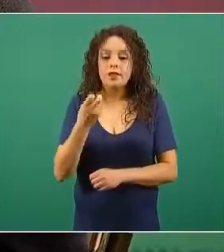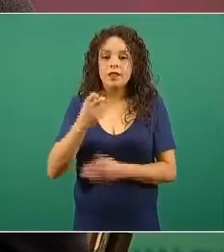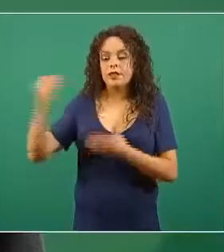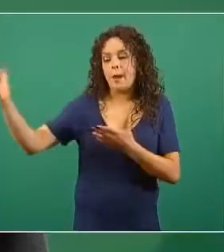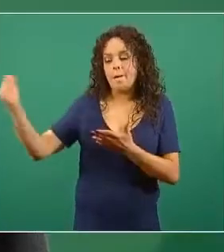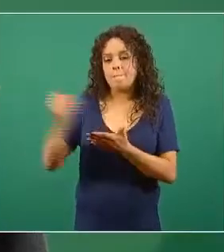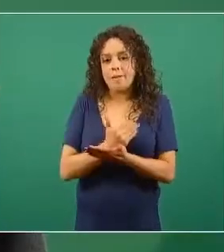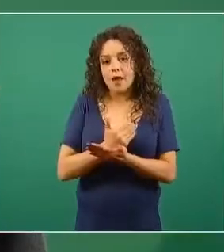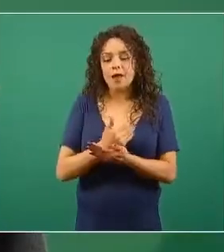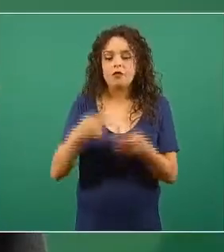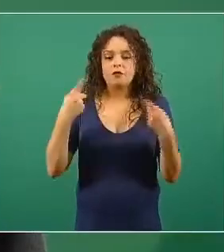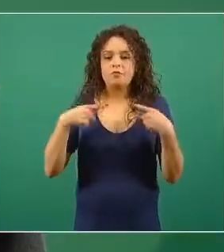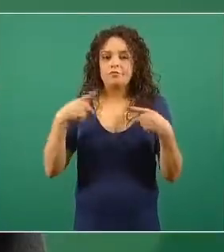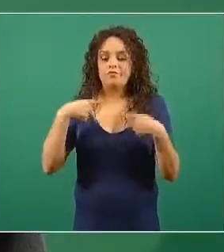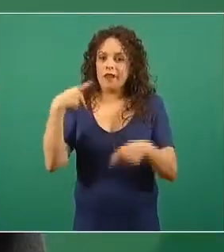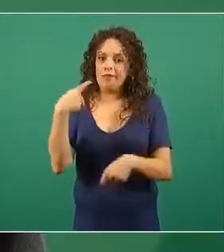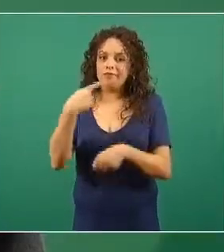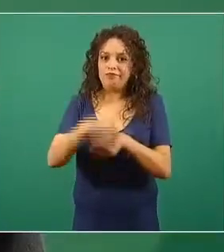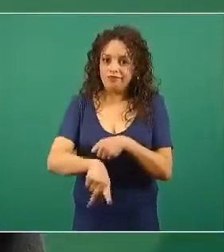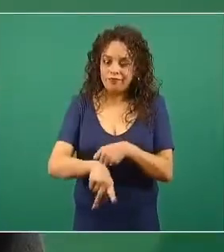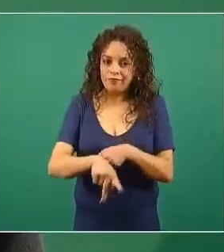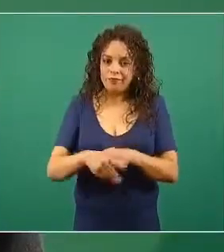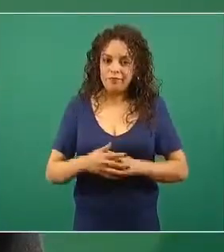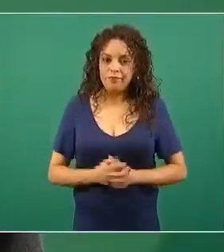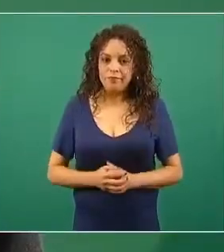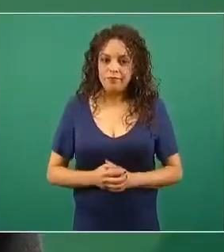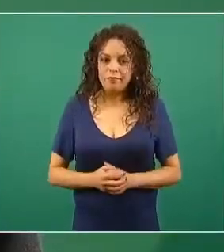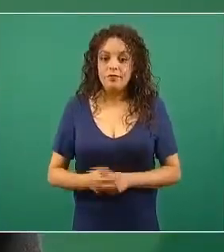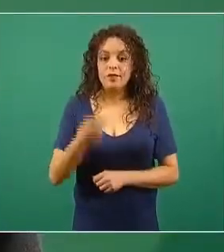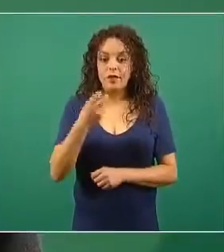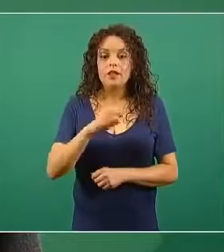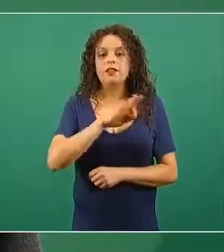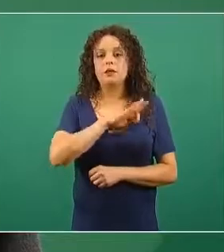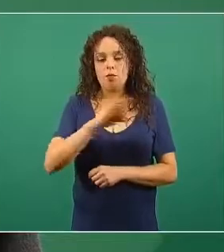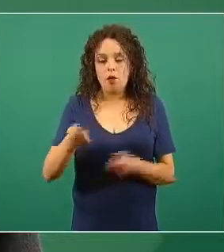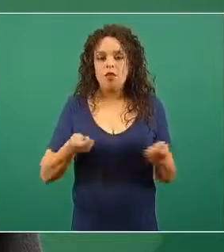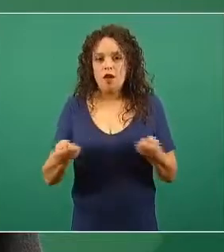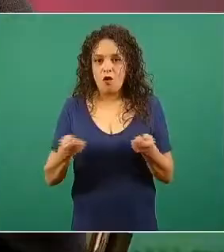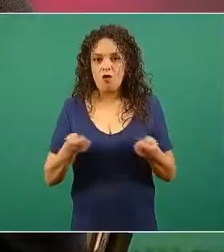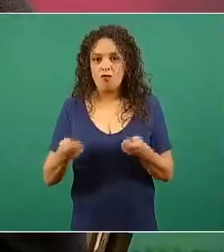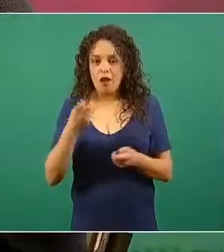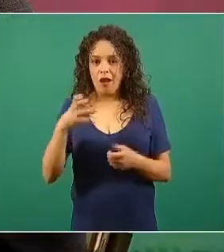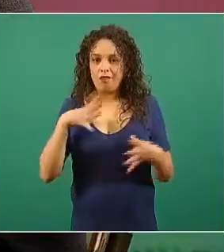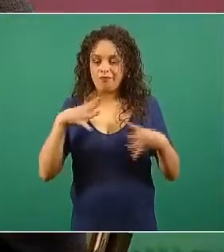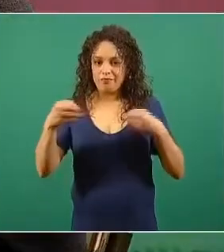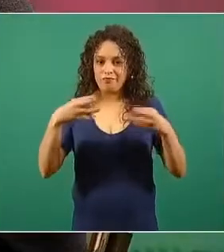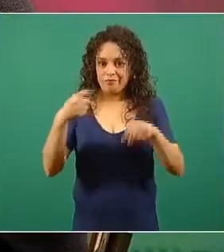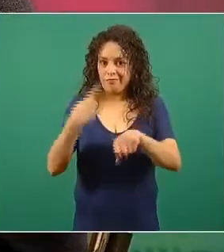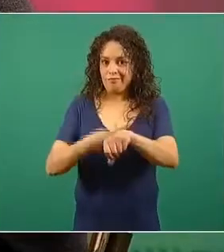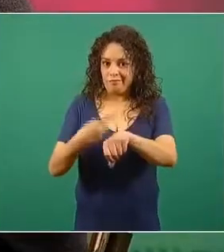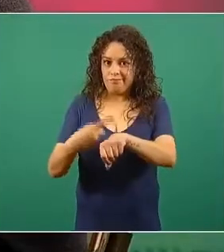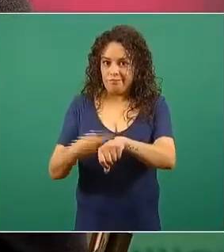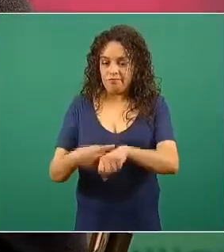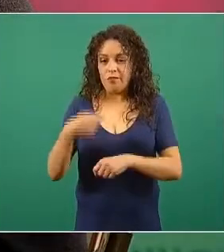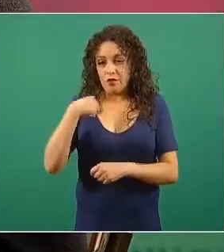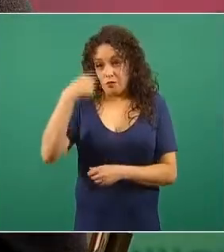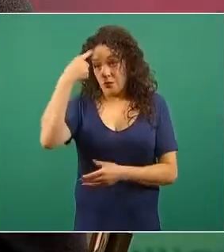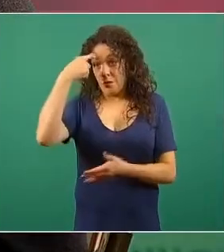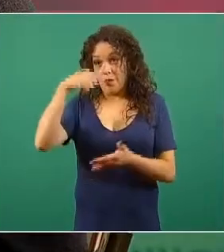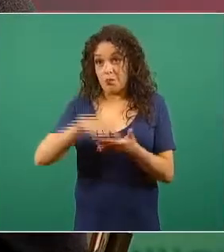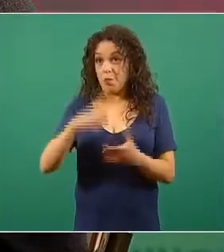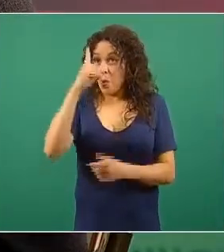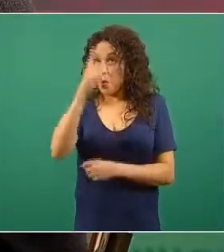susceptibles que pudiera entonces empezar a mitigar la enfermedad. Entonces, creo que si durante un año, de alguna